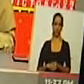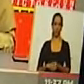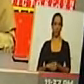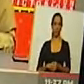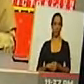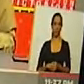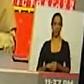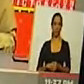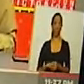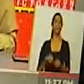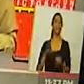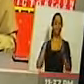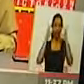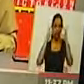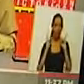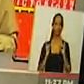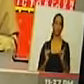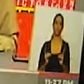Se ha decidido,